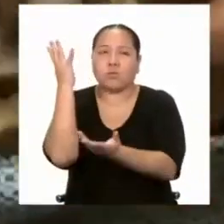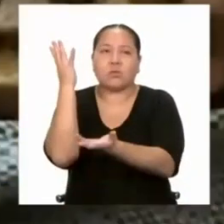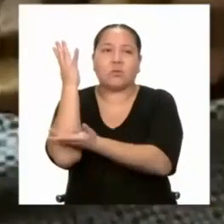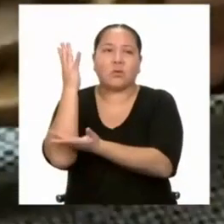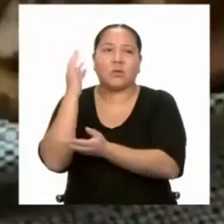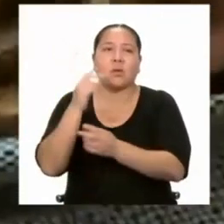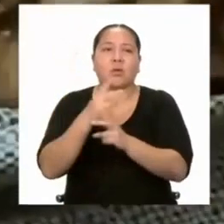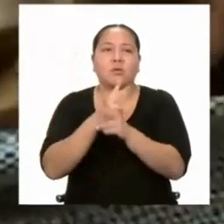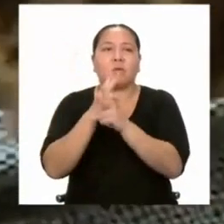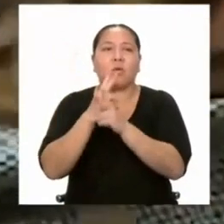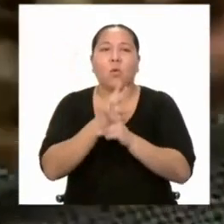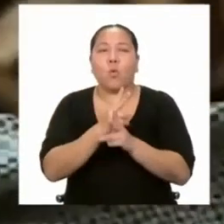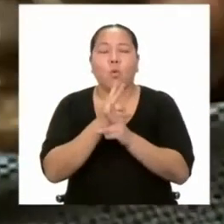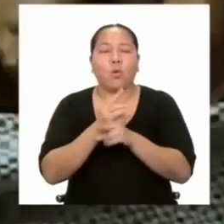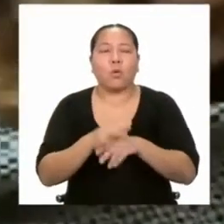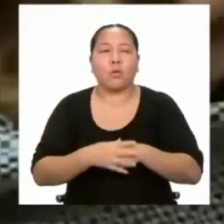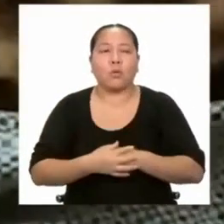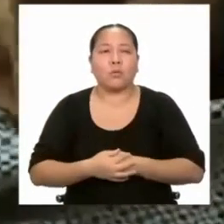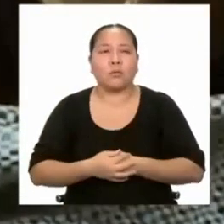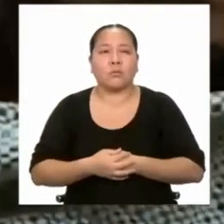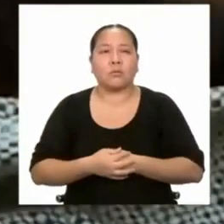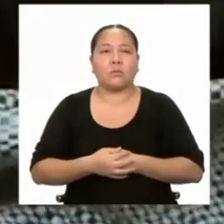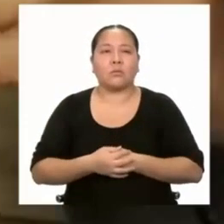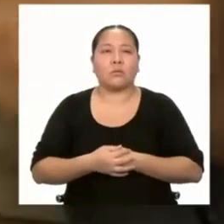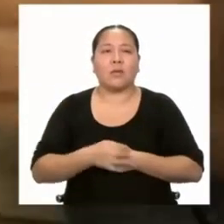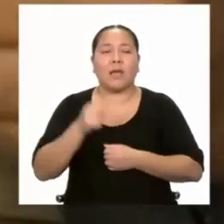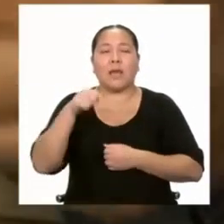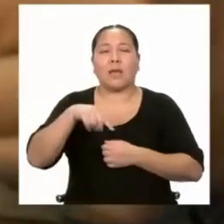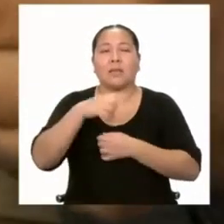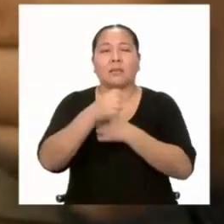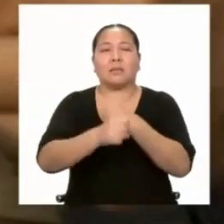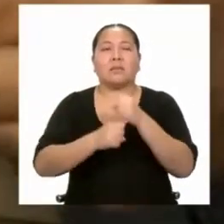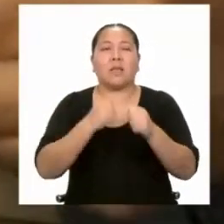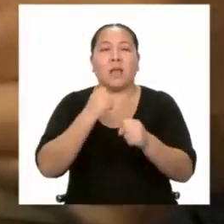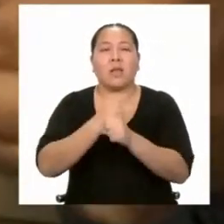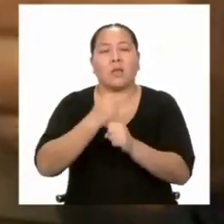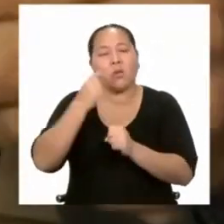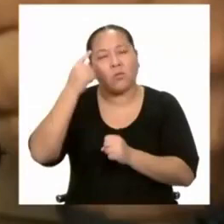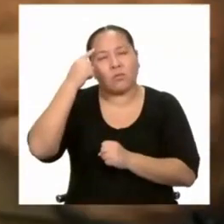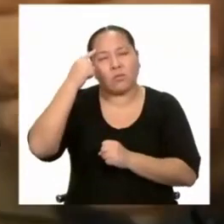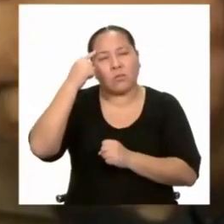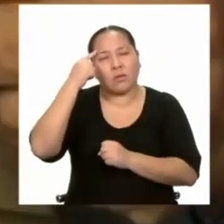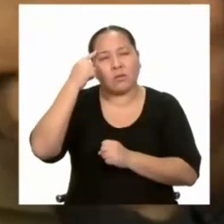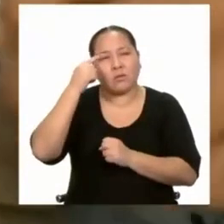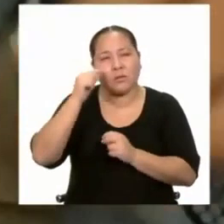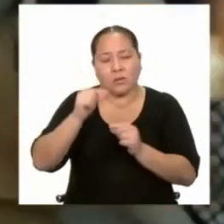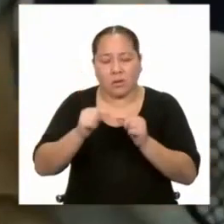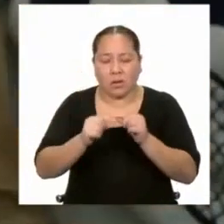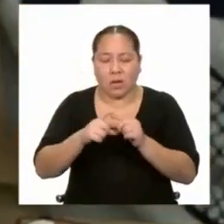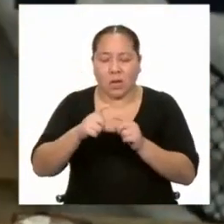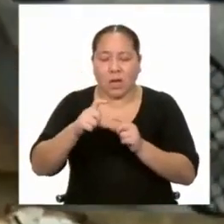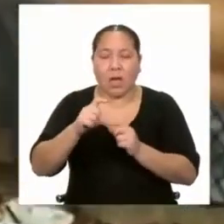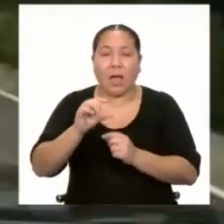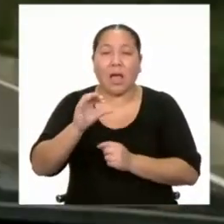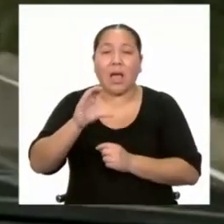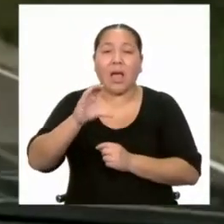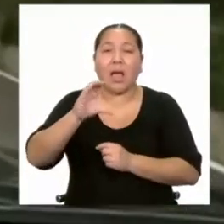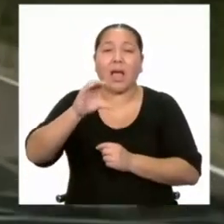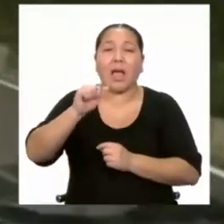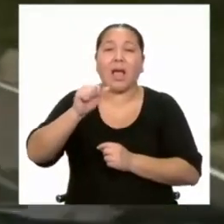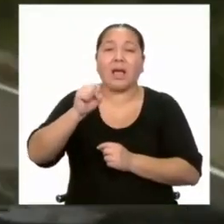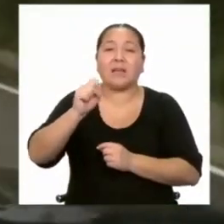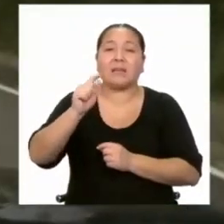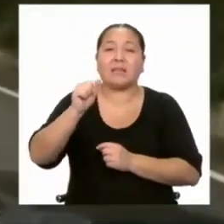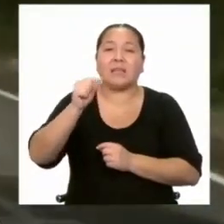Este año creo que el precio de la castaña ha subido un poco.